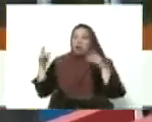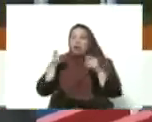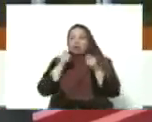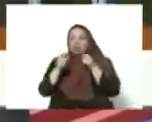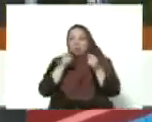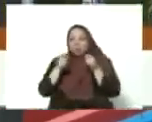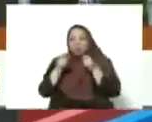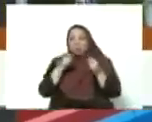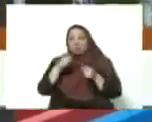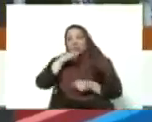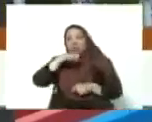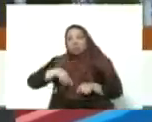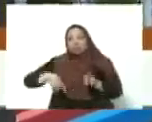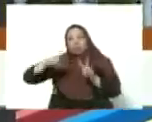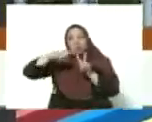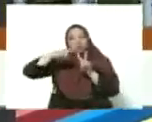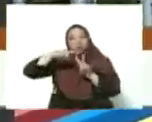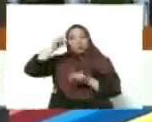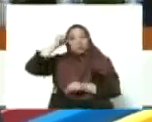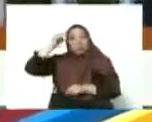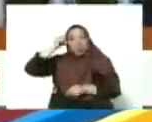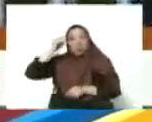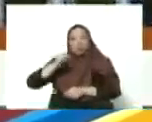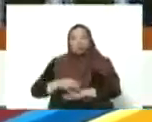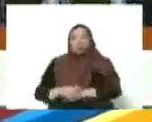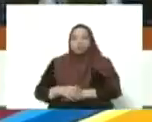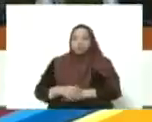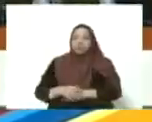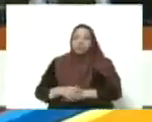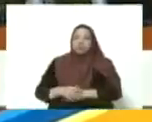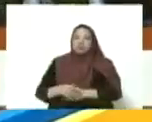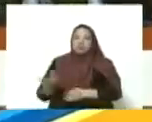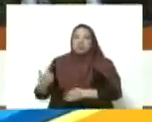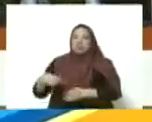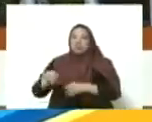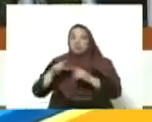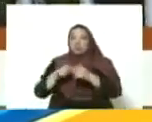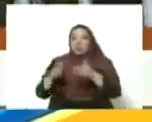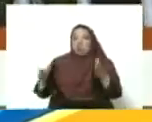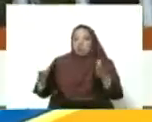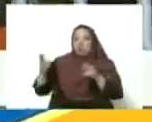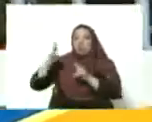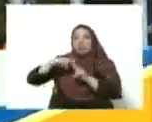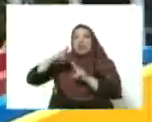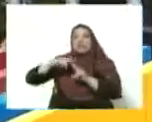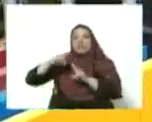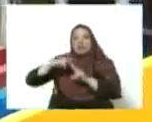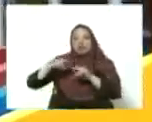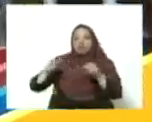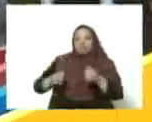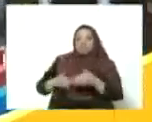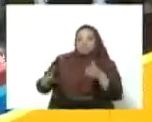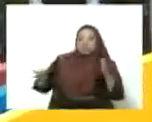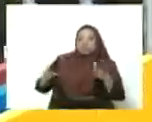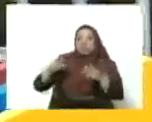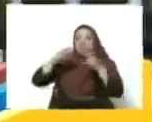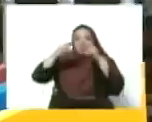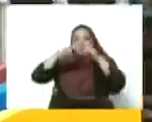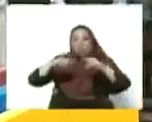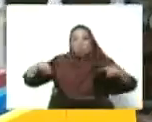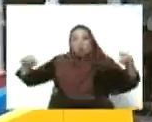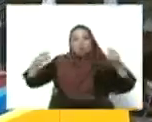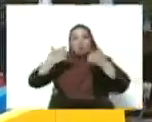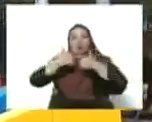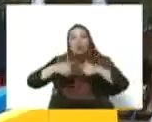de este día histórico, la apertura de la frontera colombo-venezolana en San Antonio del Táchira, específicamente el puente